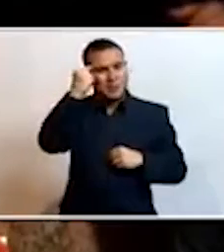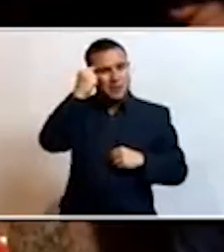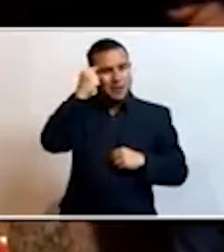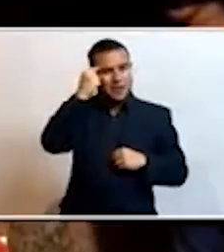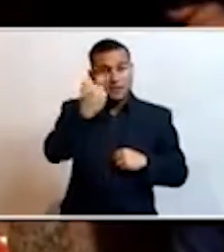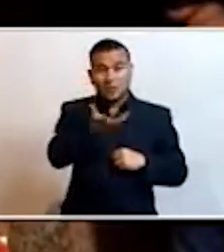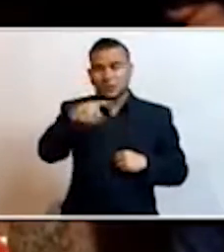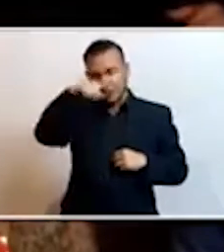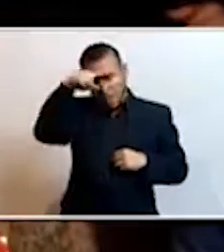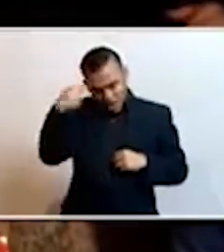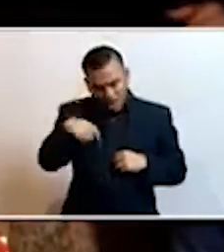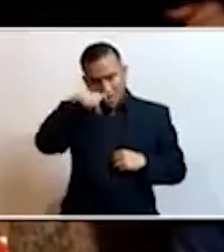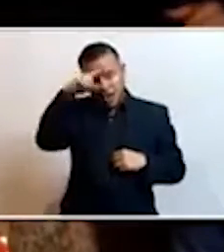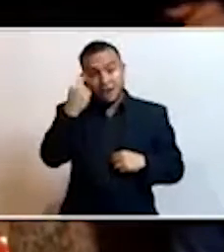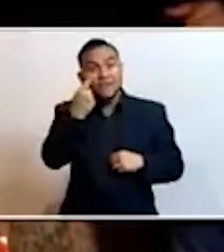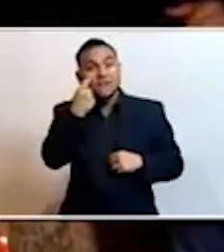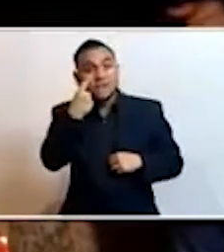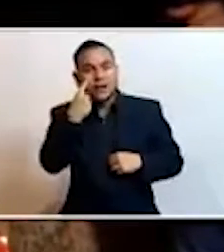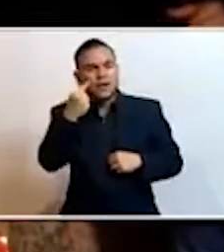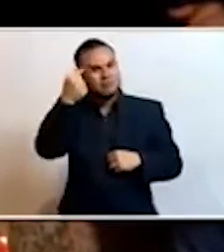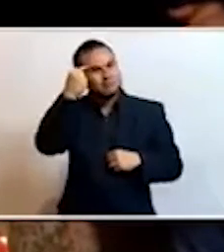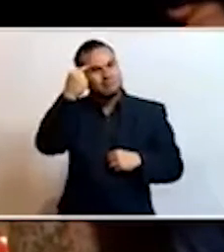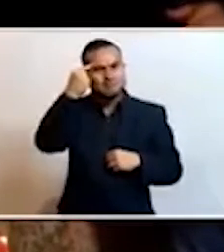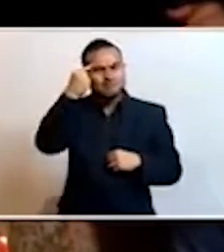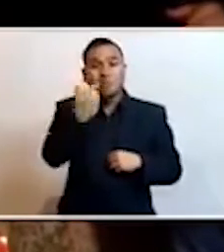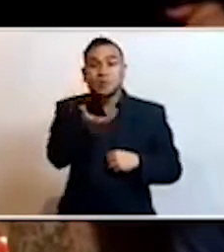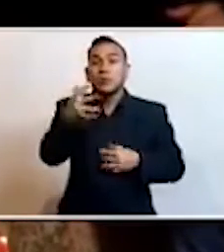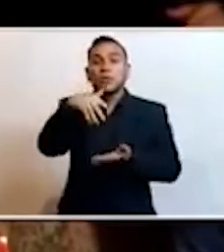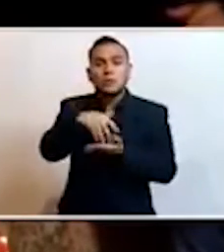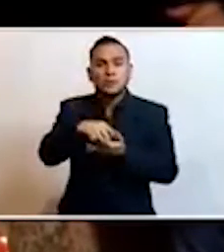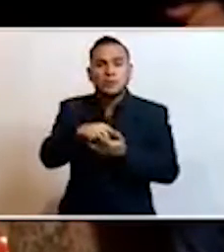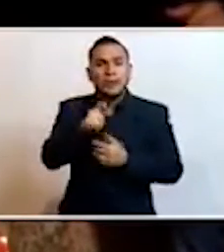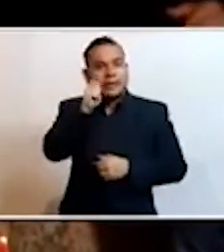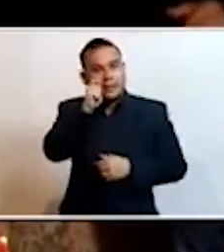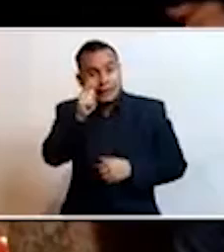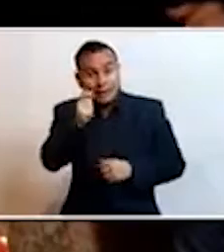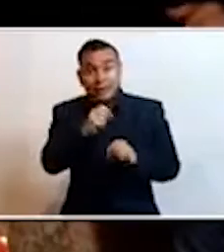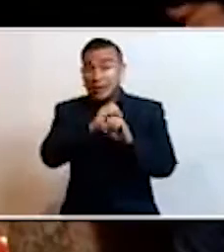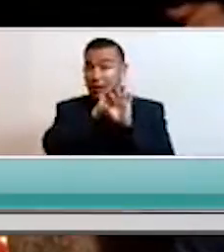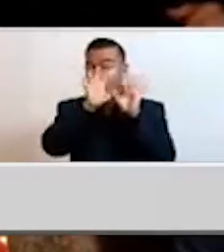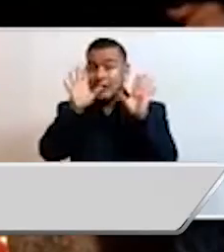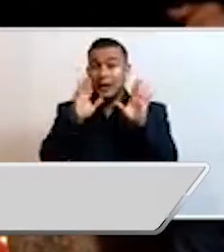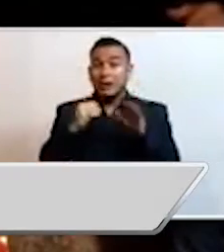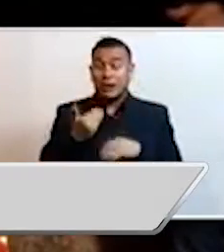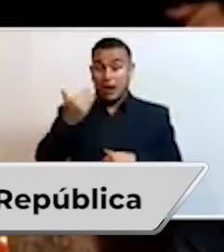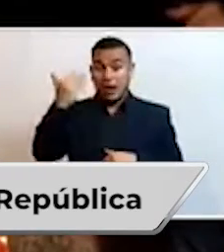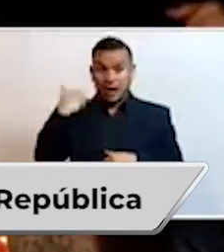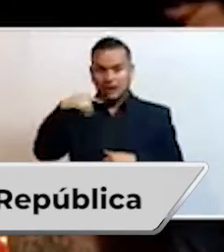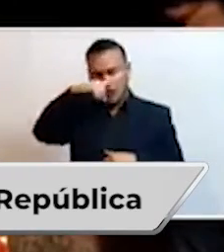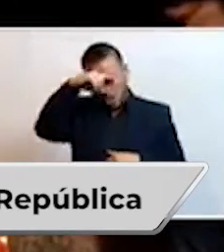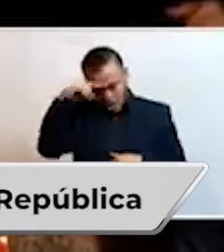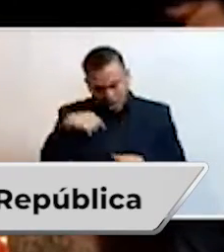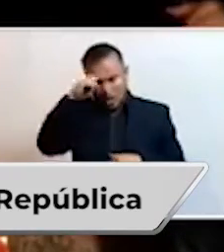estábamos trabajando, ustedes lo vieron. Creo que todo el pueblo es testigo de todo lo que se hizo en el año, tratando de